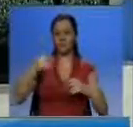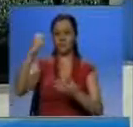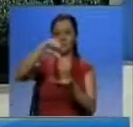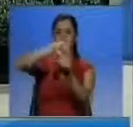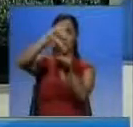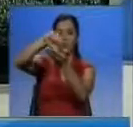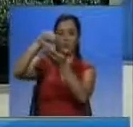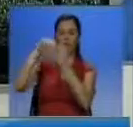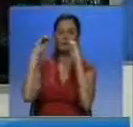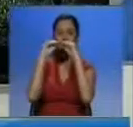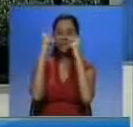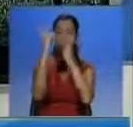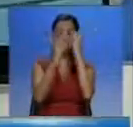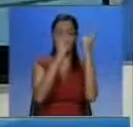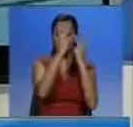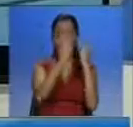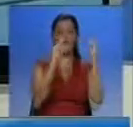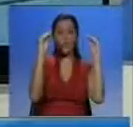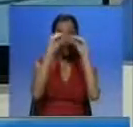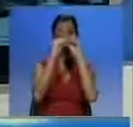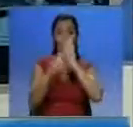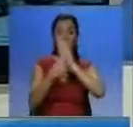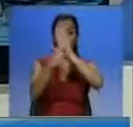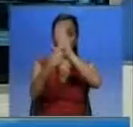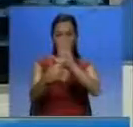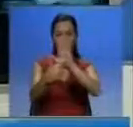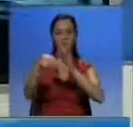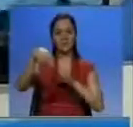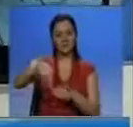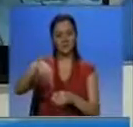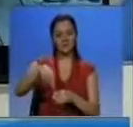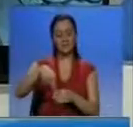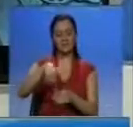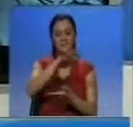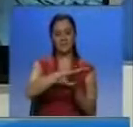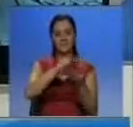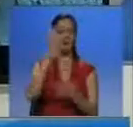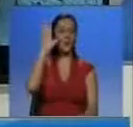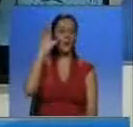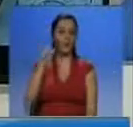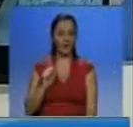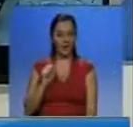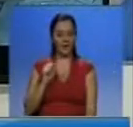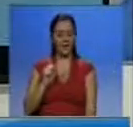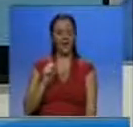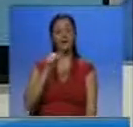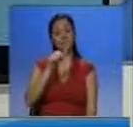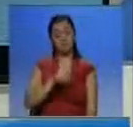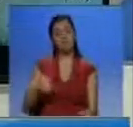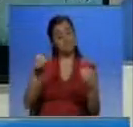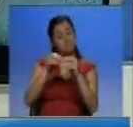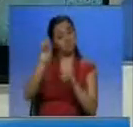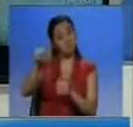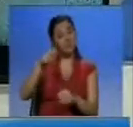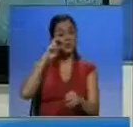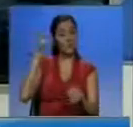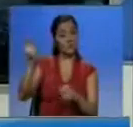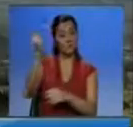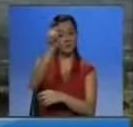país. En el siguiente reportaje les presentamos los encantos de la Atenas del Ecuador, Cuenca, como una inmediata opción de